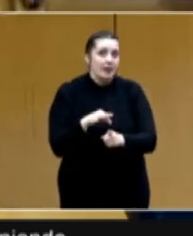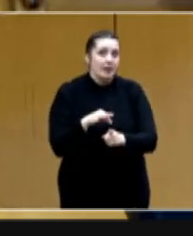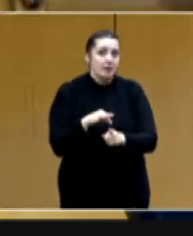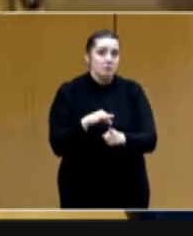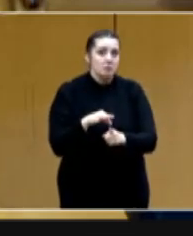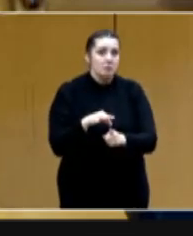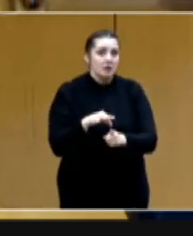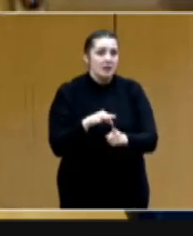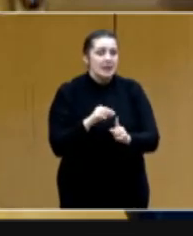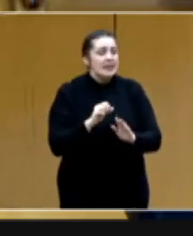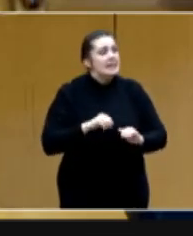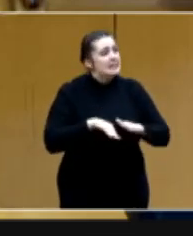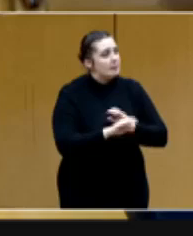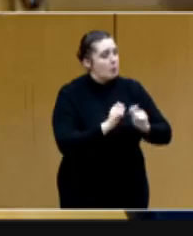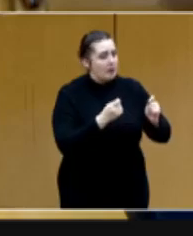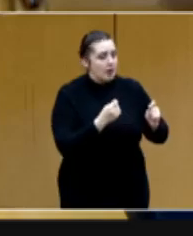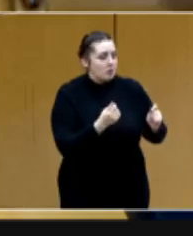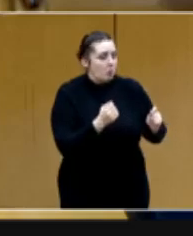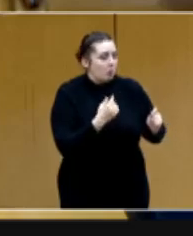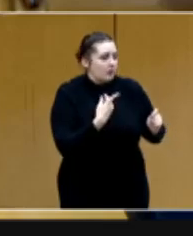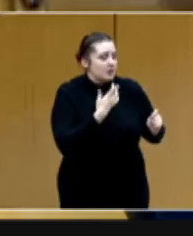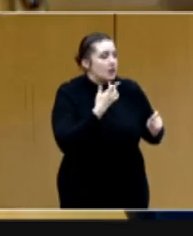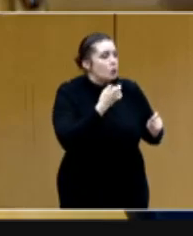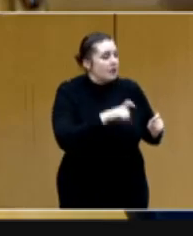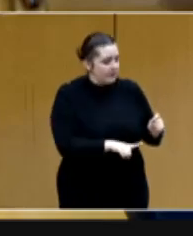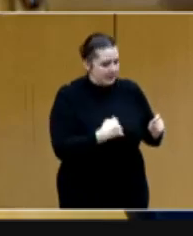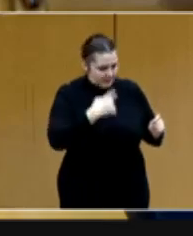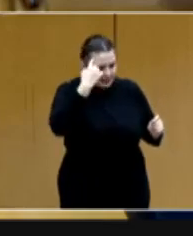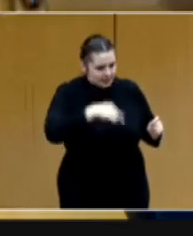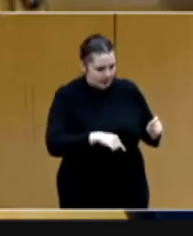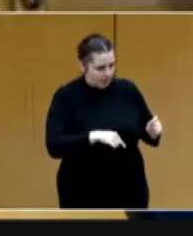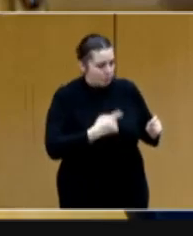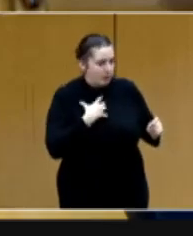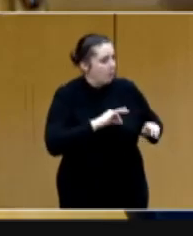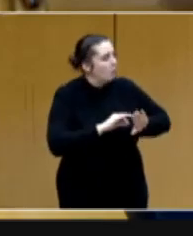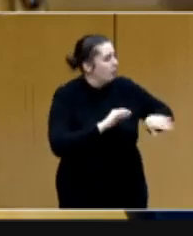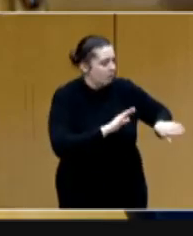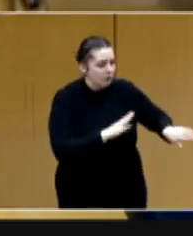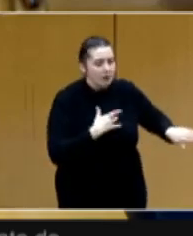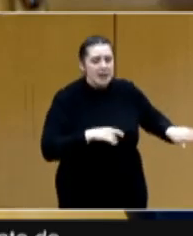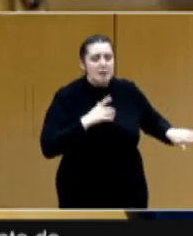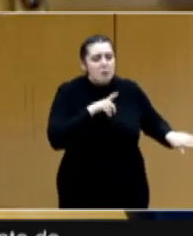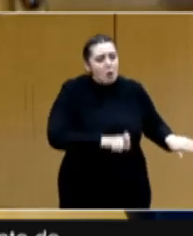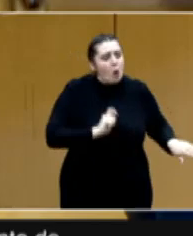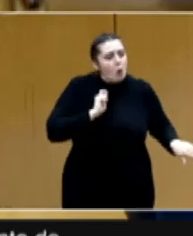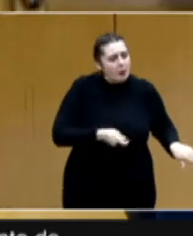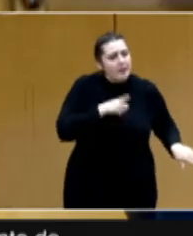estas salvaguardas si es consciente de que lo está haciendo y el propio juez También muchas de las salvaguardias típicas rendición de